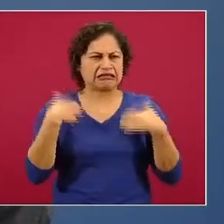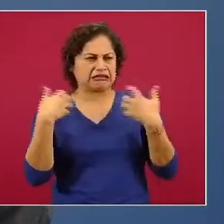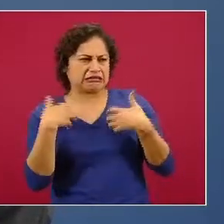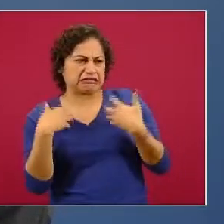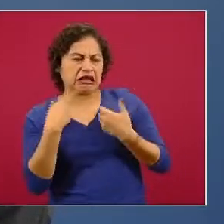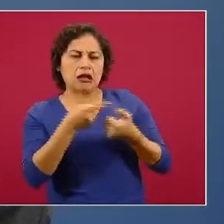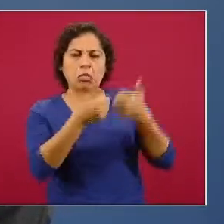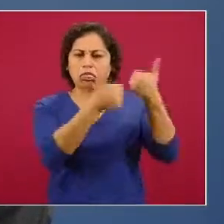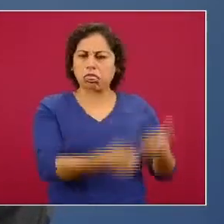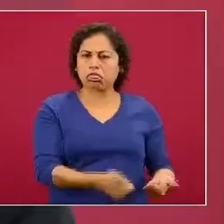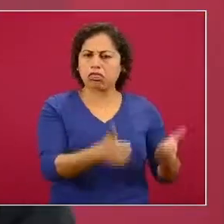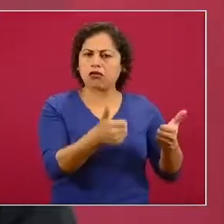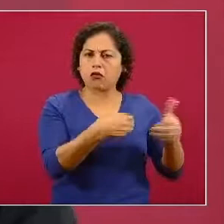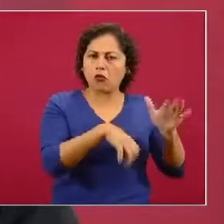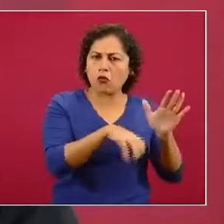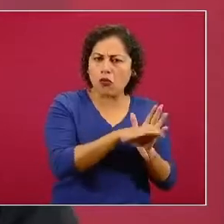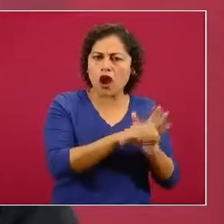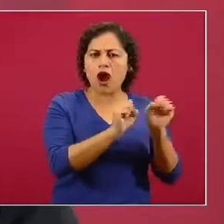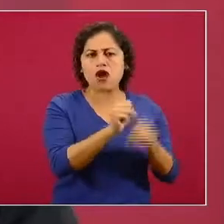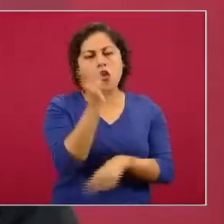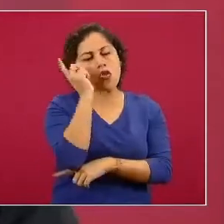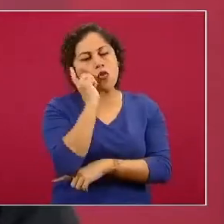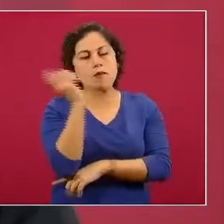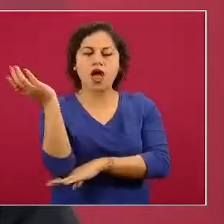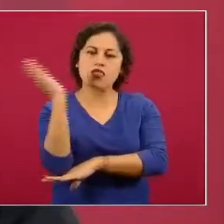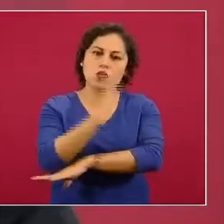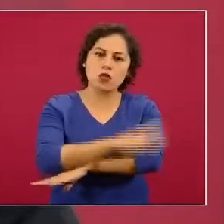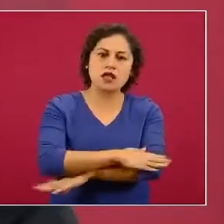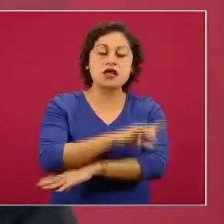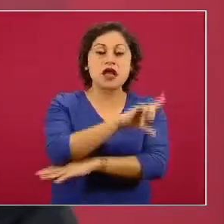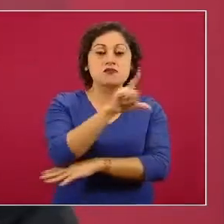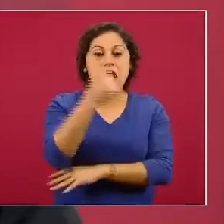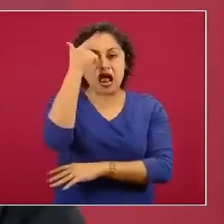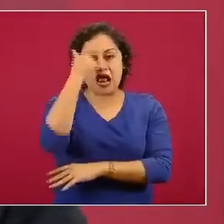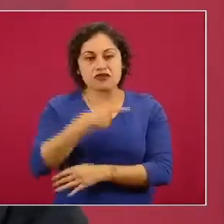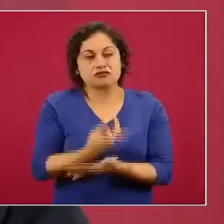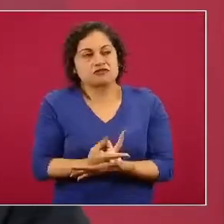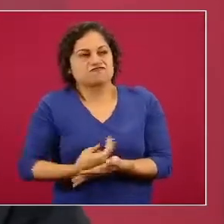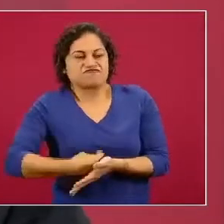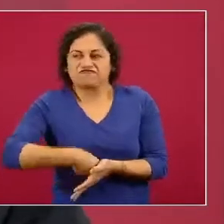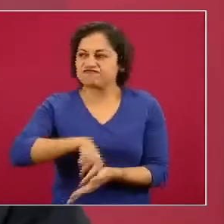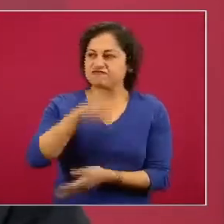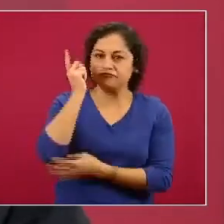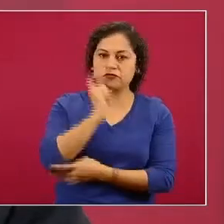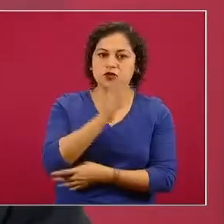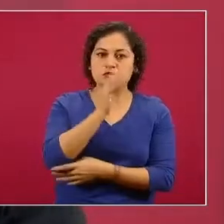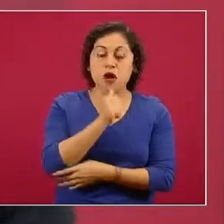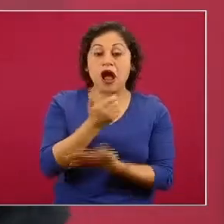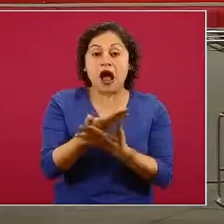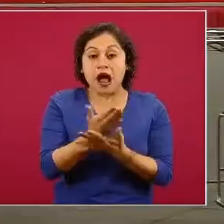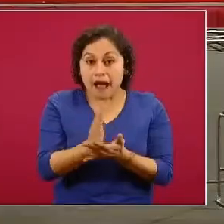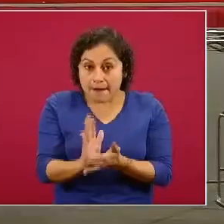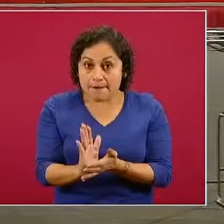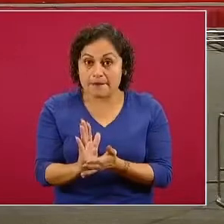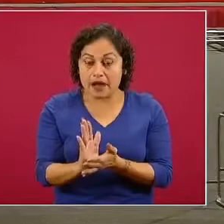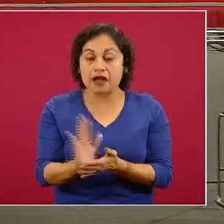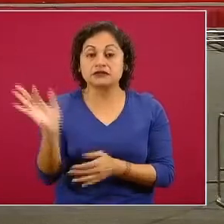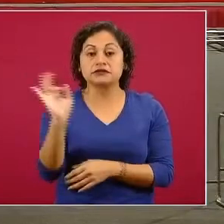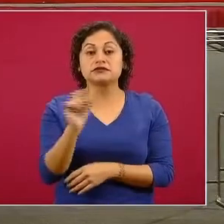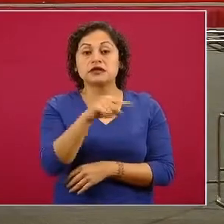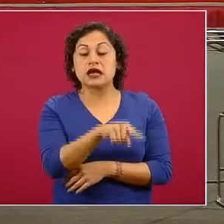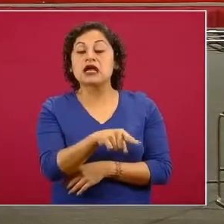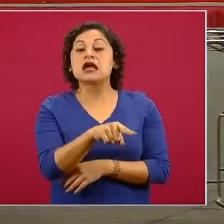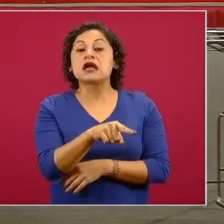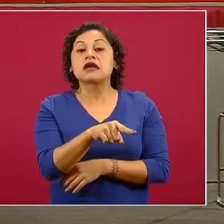recámara, que se la pasa dormido casi todo el día, en la noche no puede dormir, y que esto le confiere además un